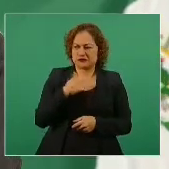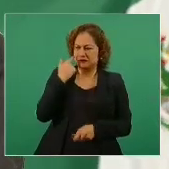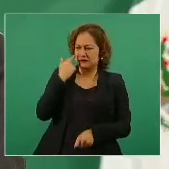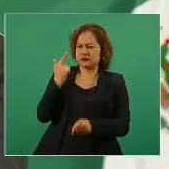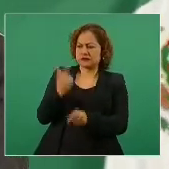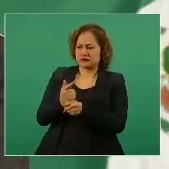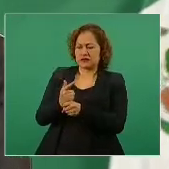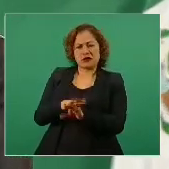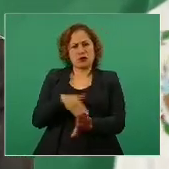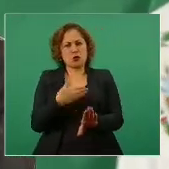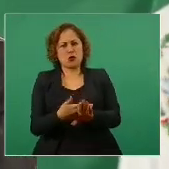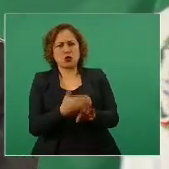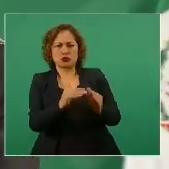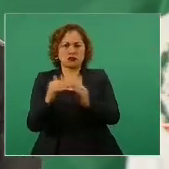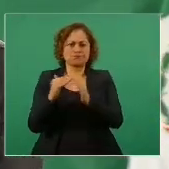antidemocrático.